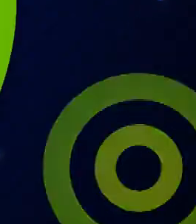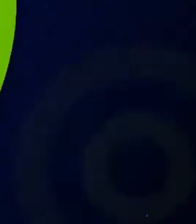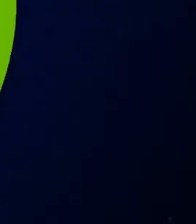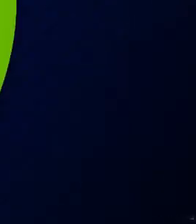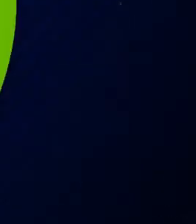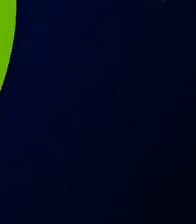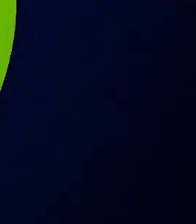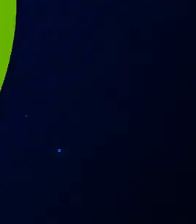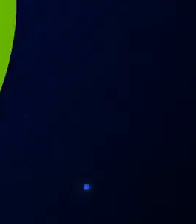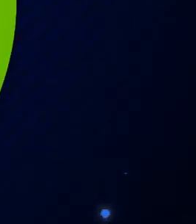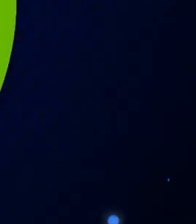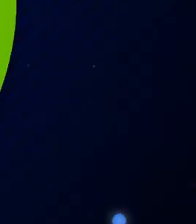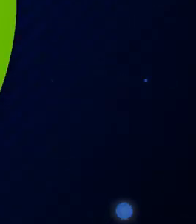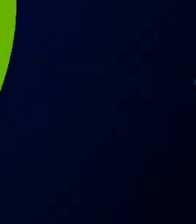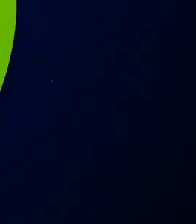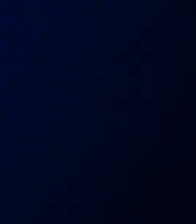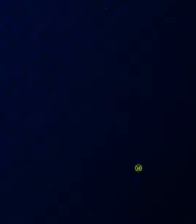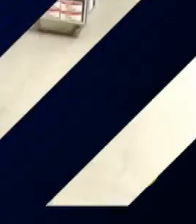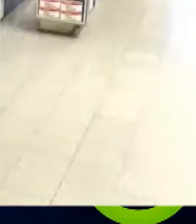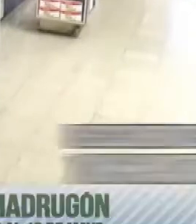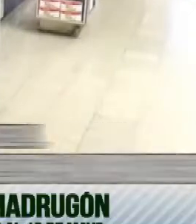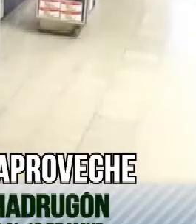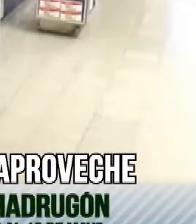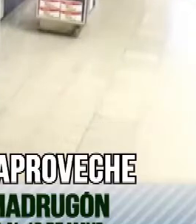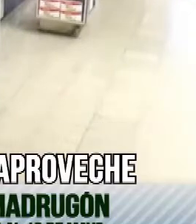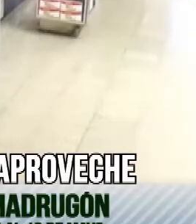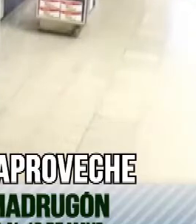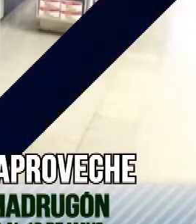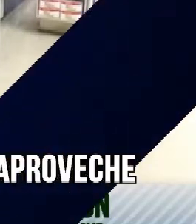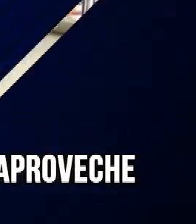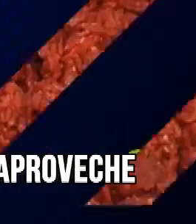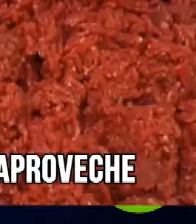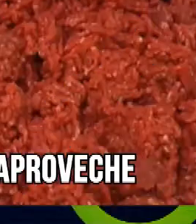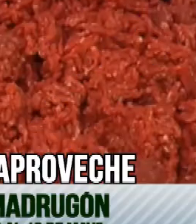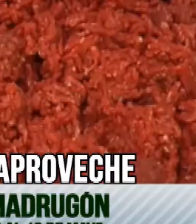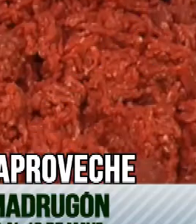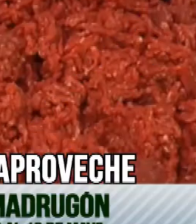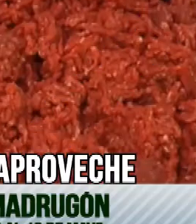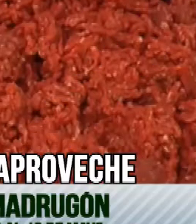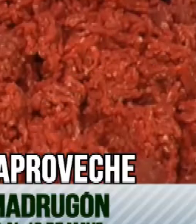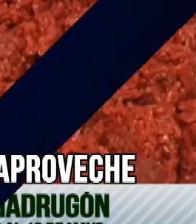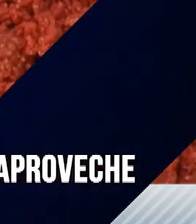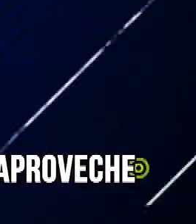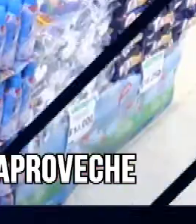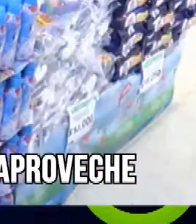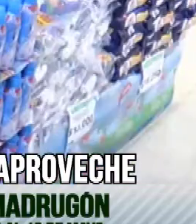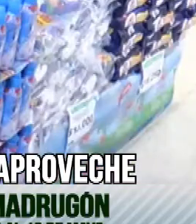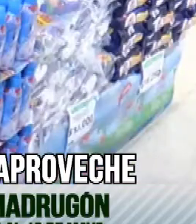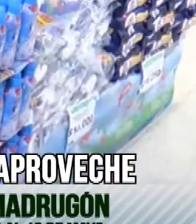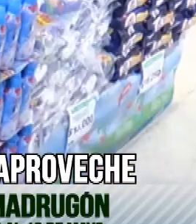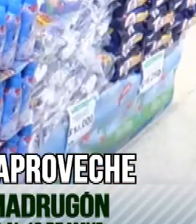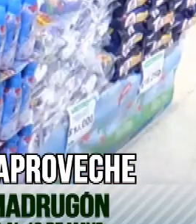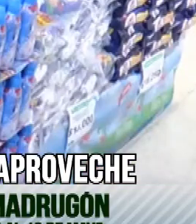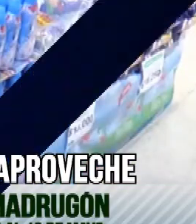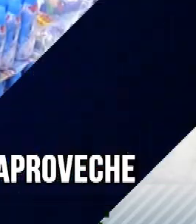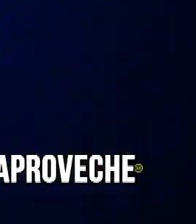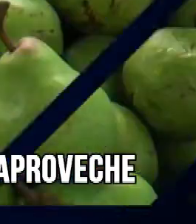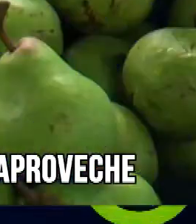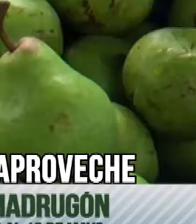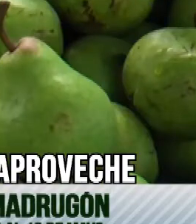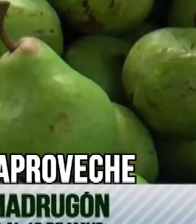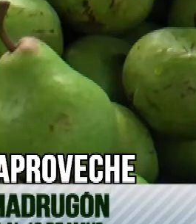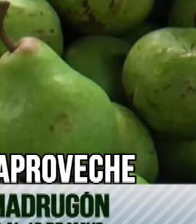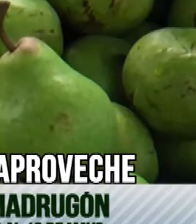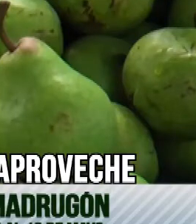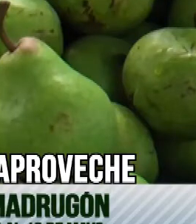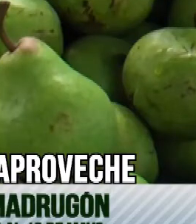Ya llega el segundo gran madrugón a la Quinta de Torcorome del Parque Infantil, desde el martes 16 al 19 de mayo. Encuentra nuestros almacenes descuentos del